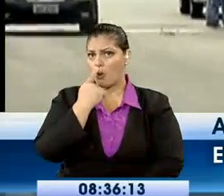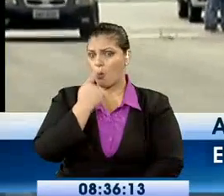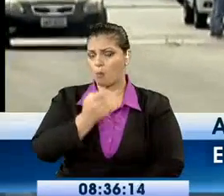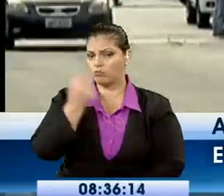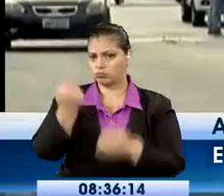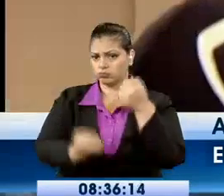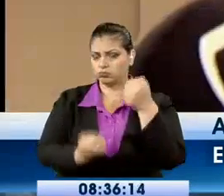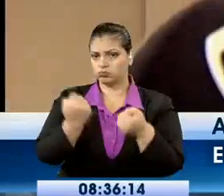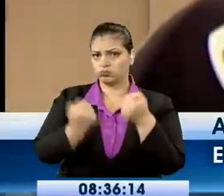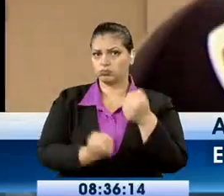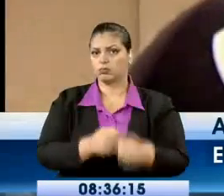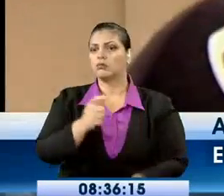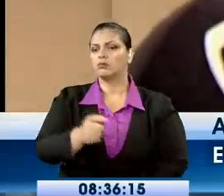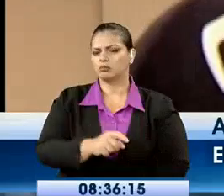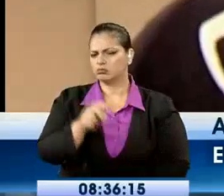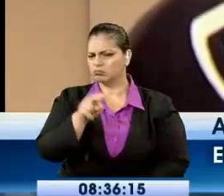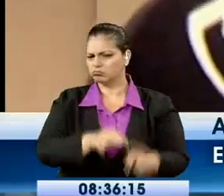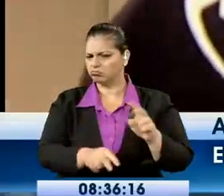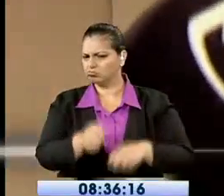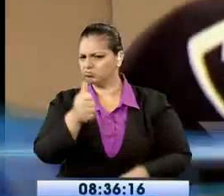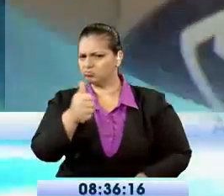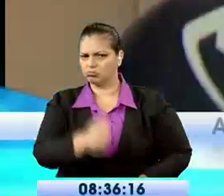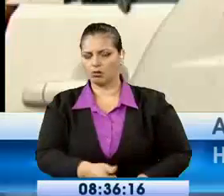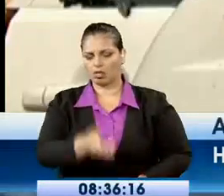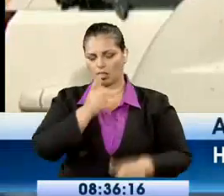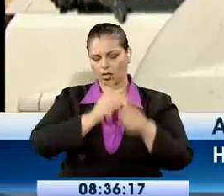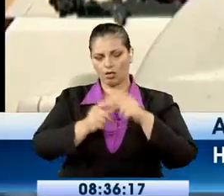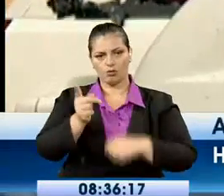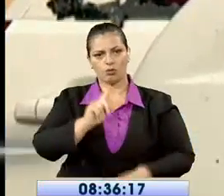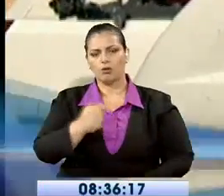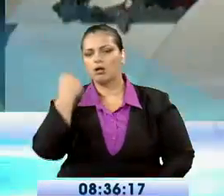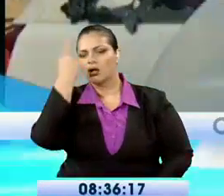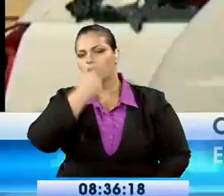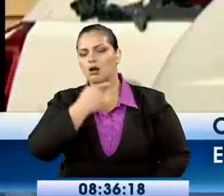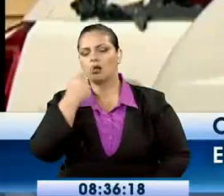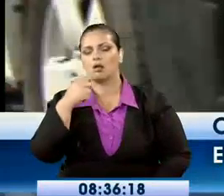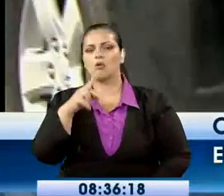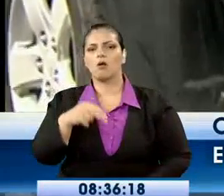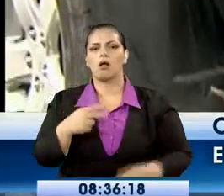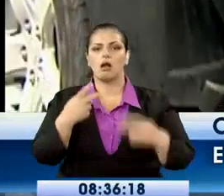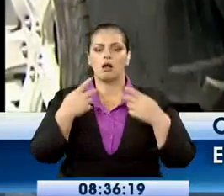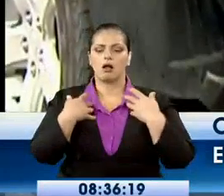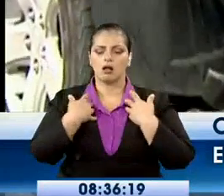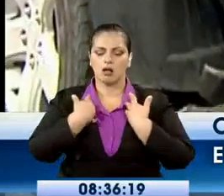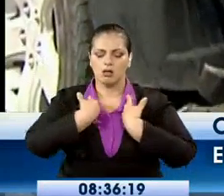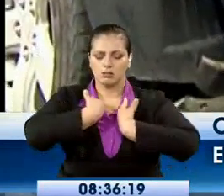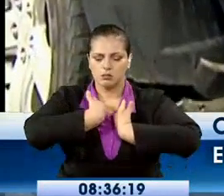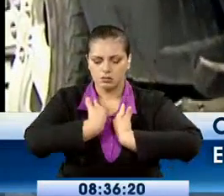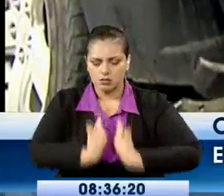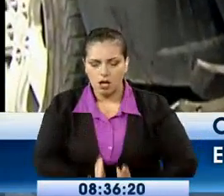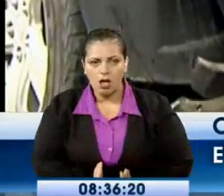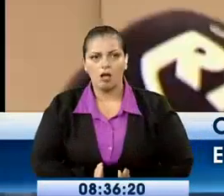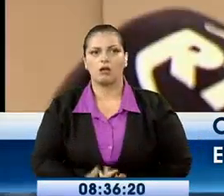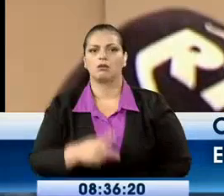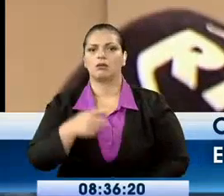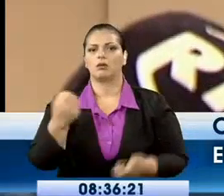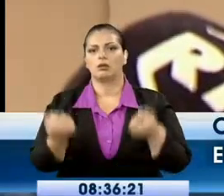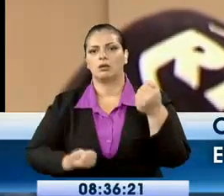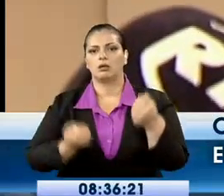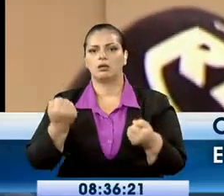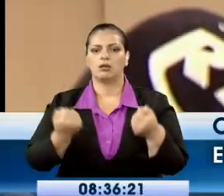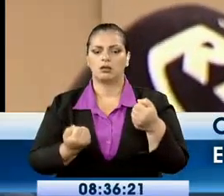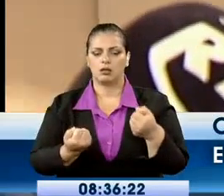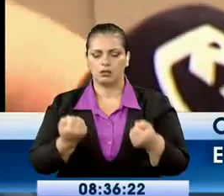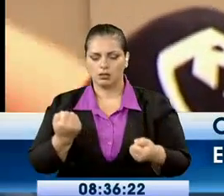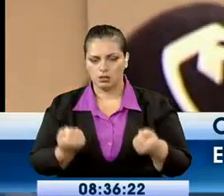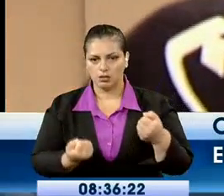estaba aparentemente bien, tenía cara era de amanecido. Dice que se quedó dormido, ¿no? Y por eso no pudo frenar,